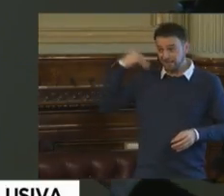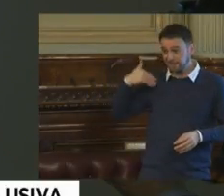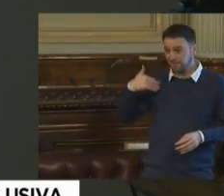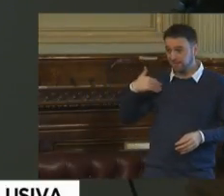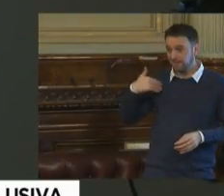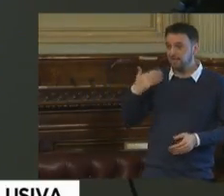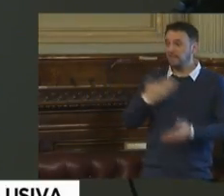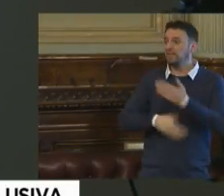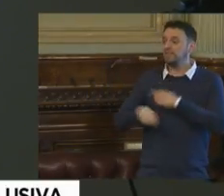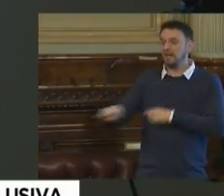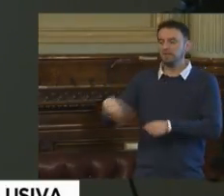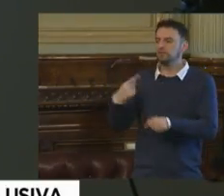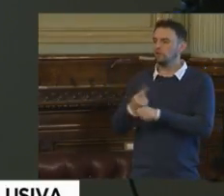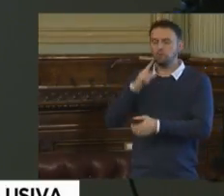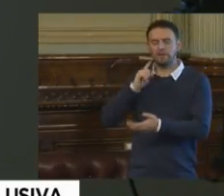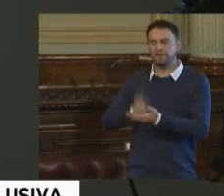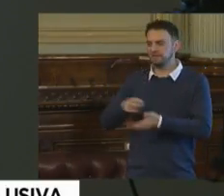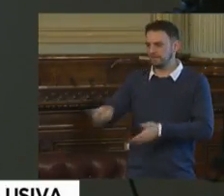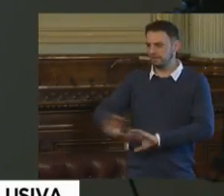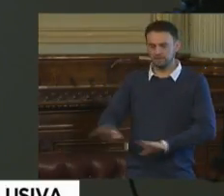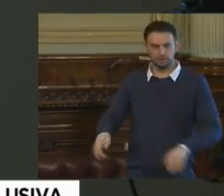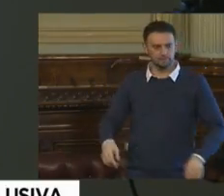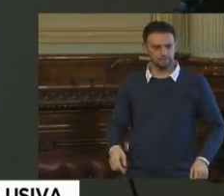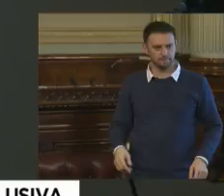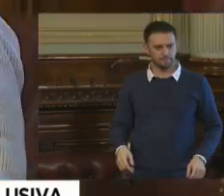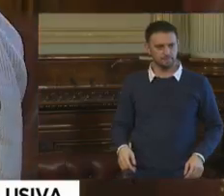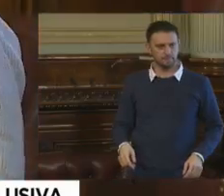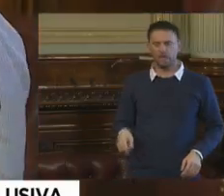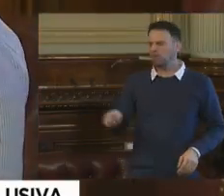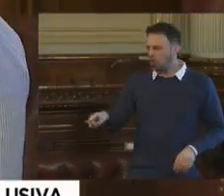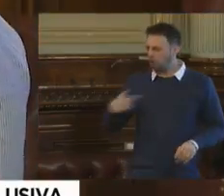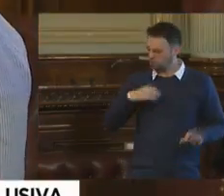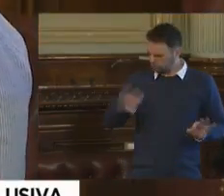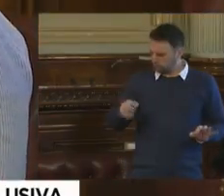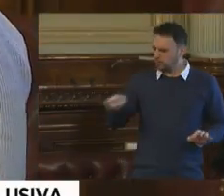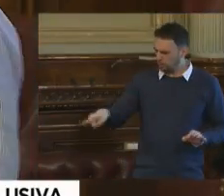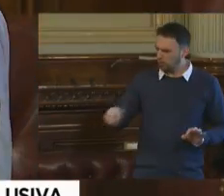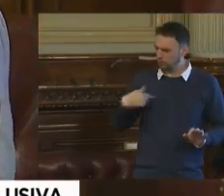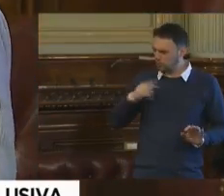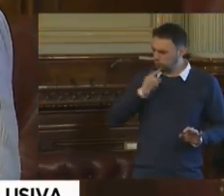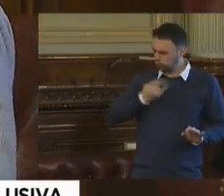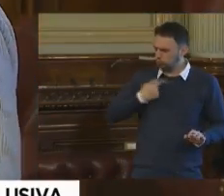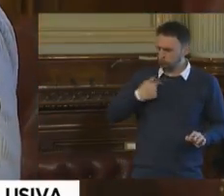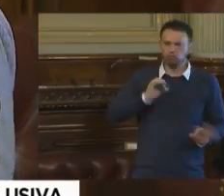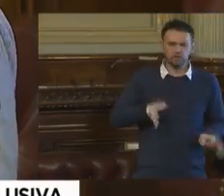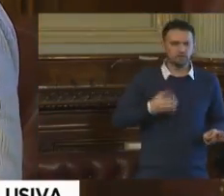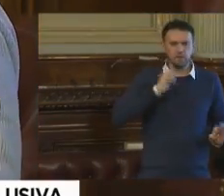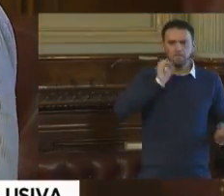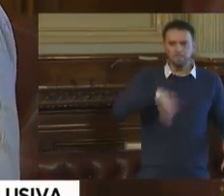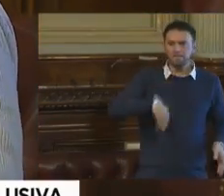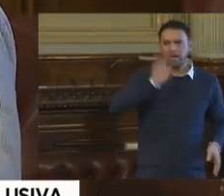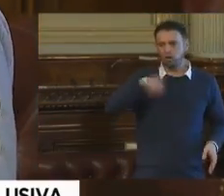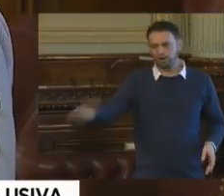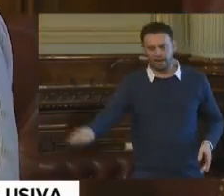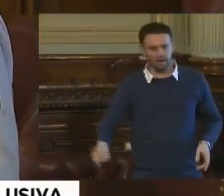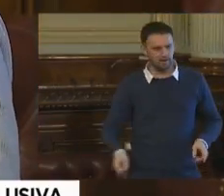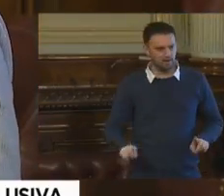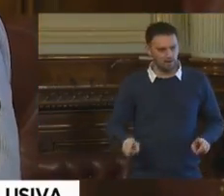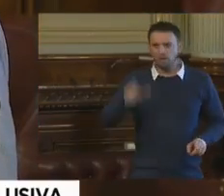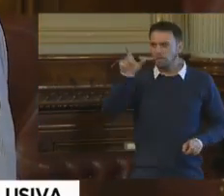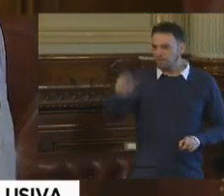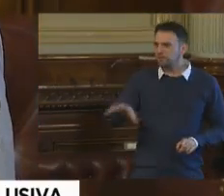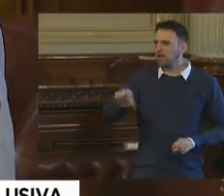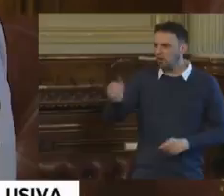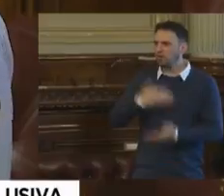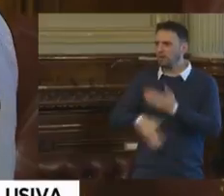poco años atrás se lo que conviene con la mejor intención que no podría decir tu padre o tu madre